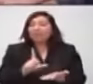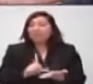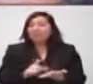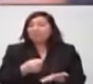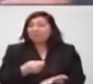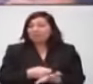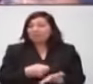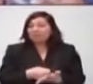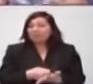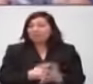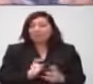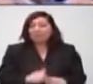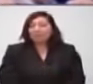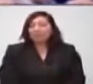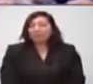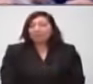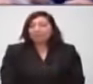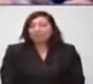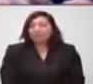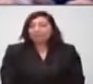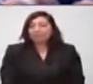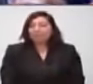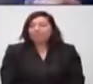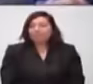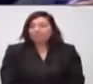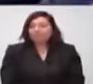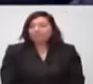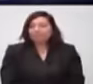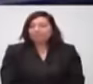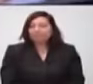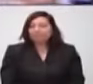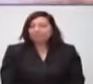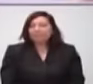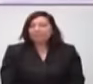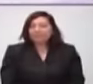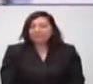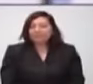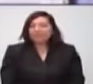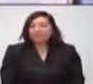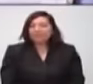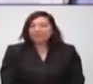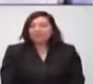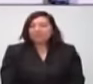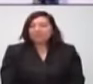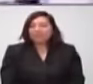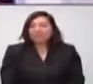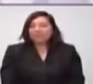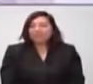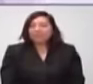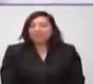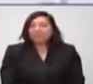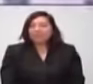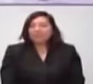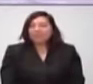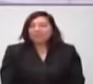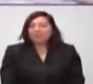estamos pagando? Esa pregunta. Gracias. Puede continuar. Muchas gracias, presidente. Creo que hay que preguntarle a los... ¿Tiene alusión el congresista Rojo? Por